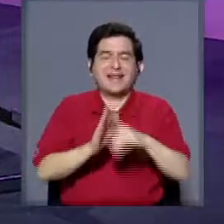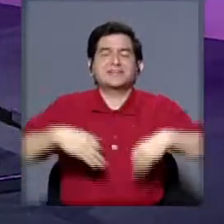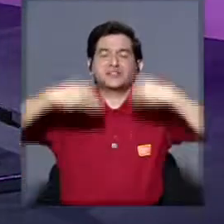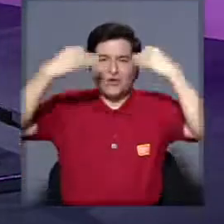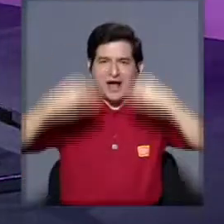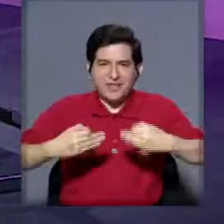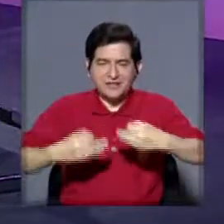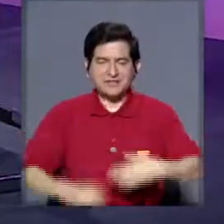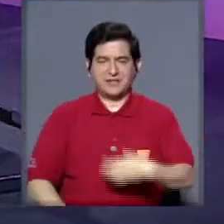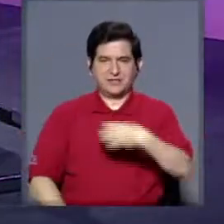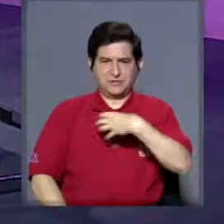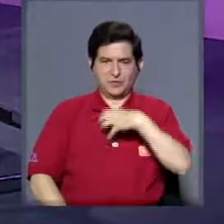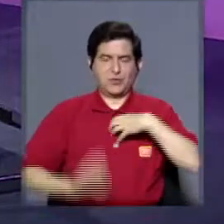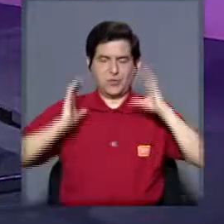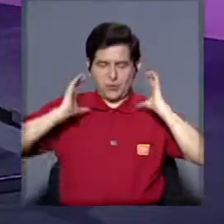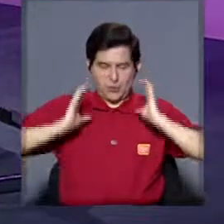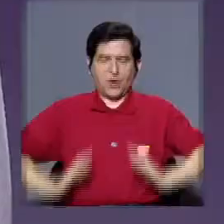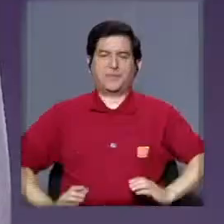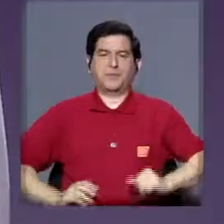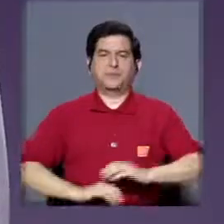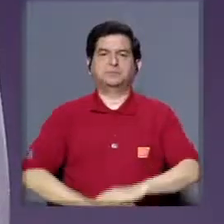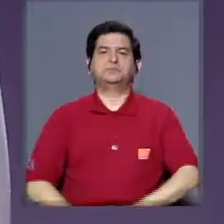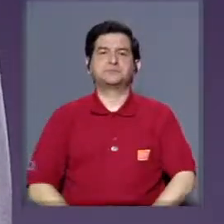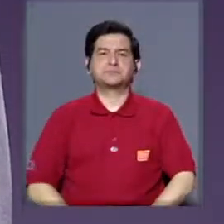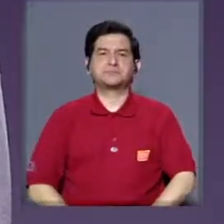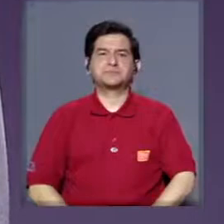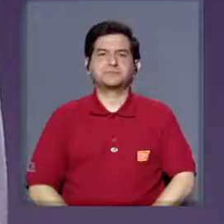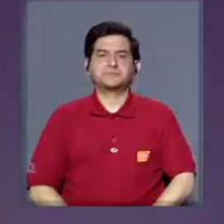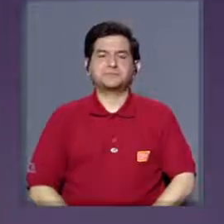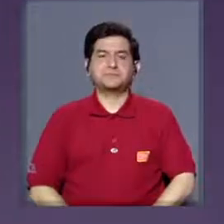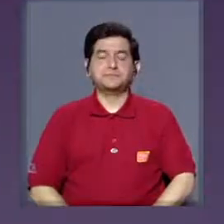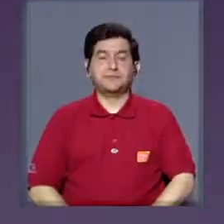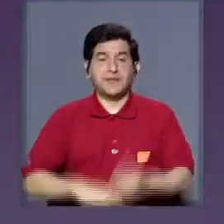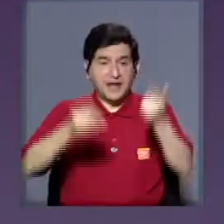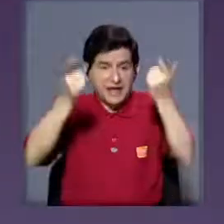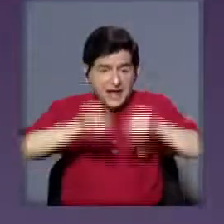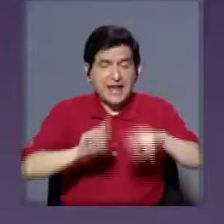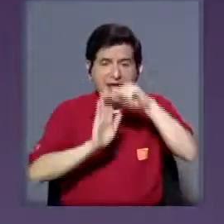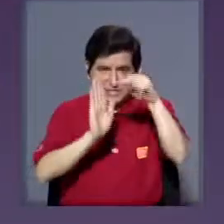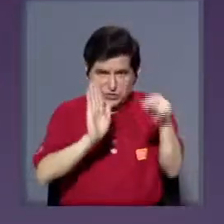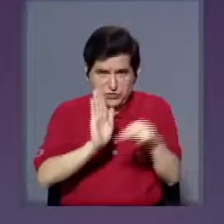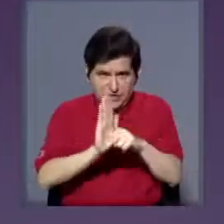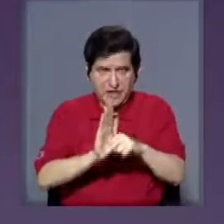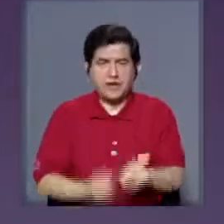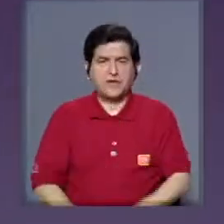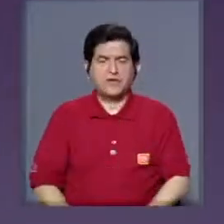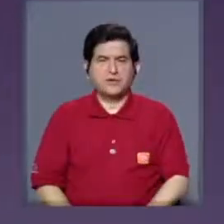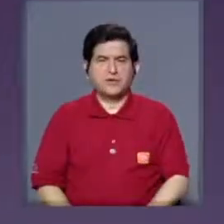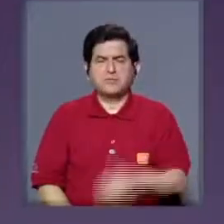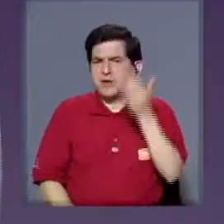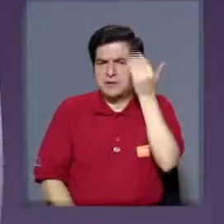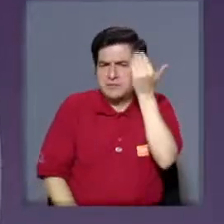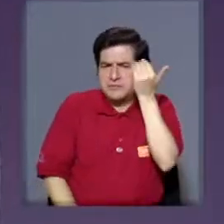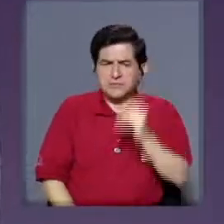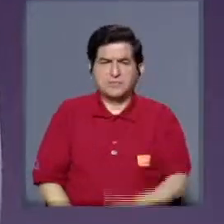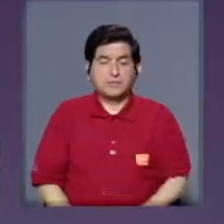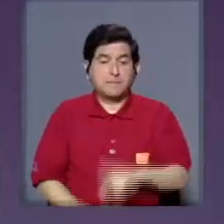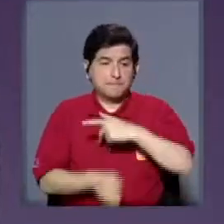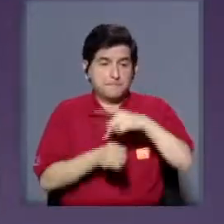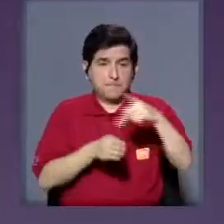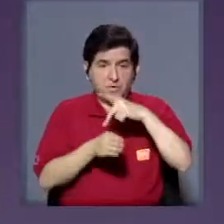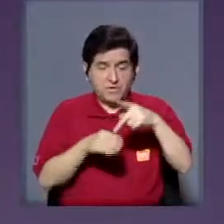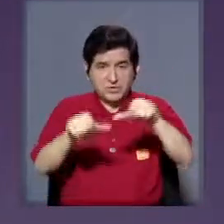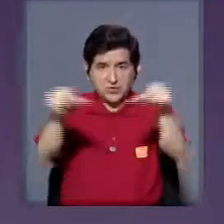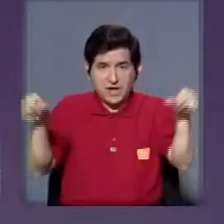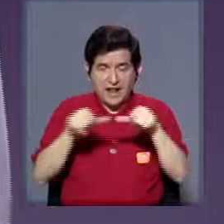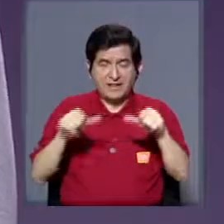decidir sobre su sobre sus cuerpos verdad entonces el hecho que exista esta norma es para que los profesionales de la